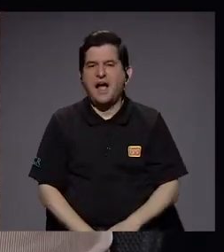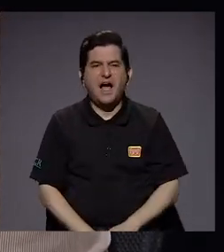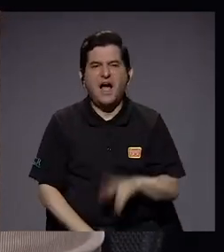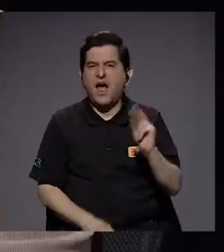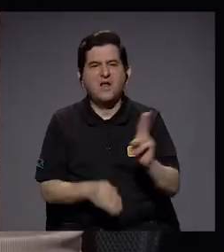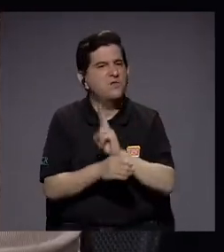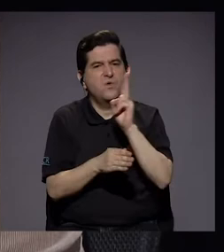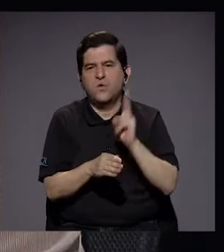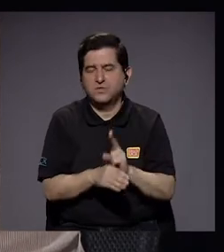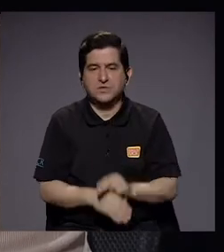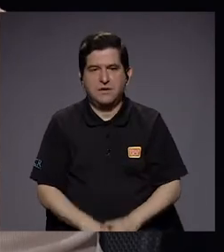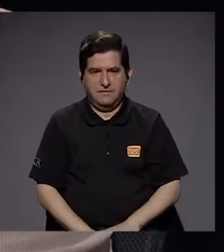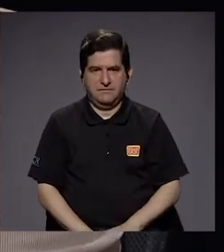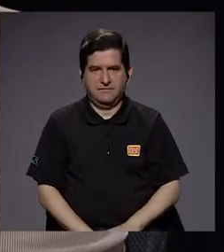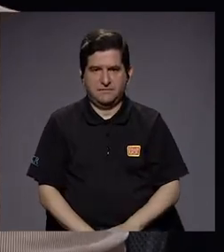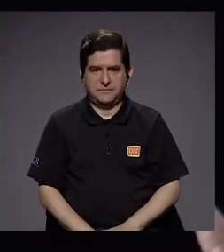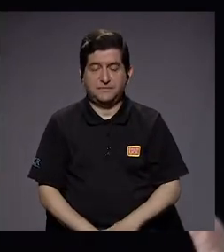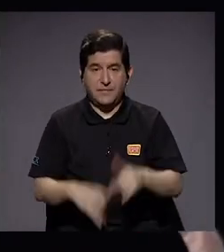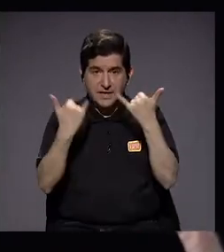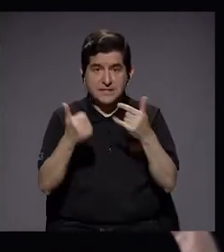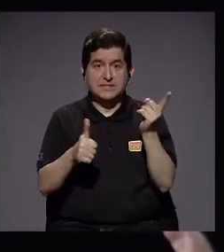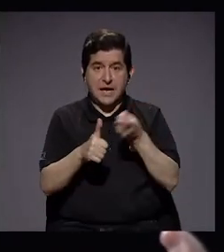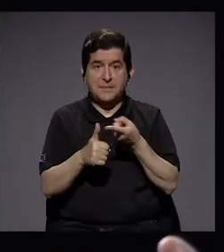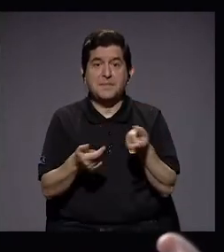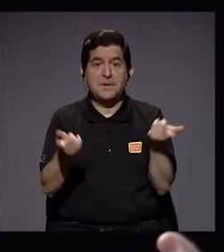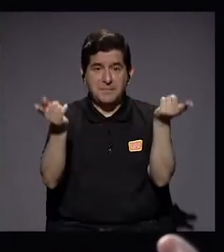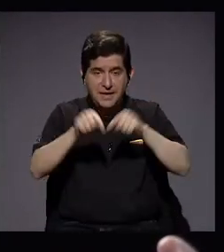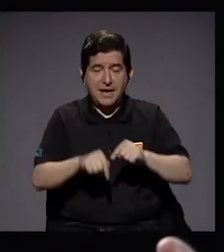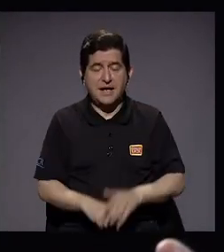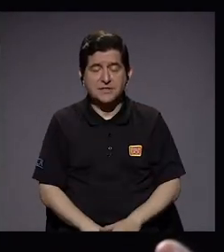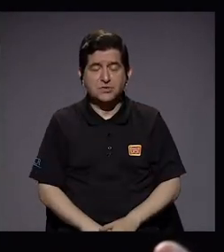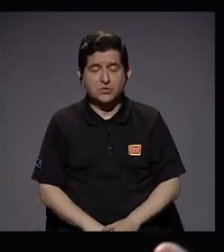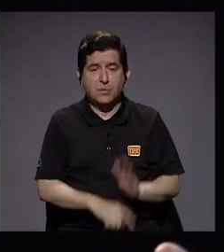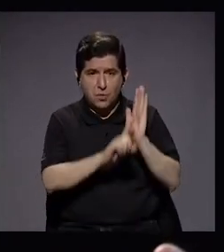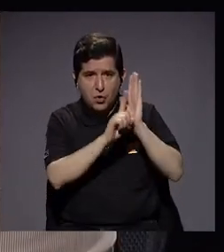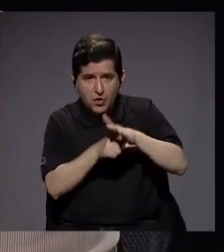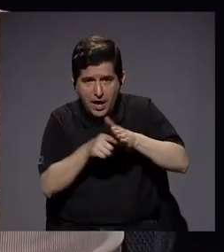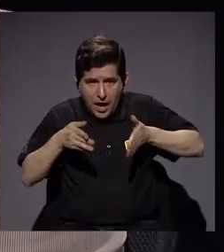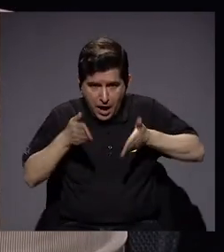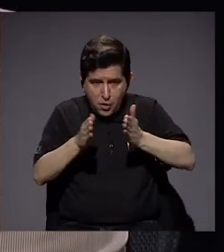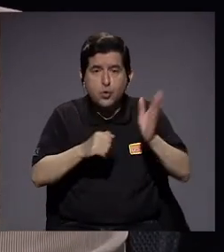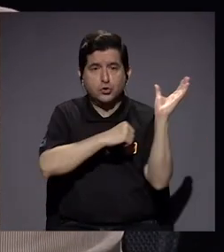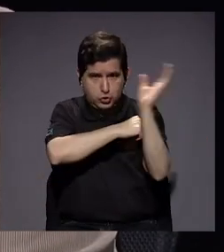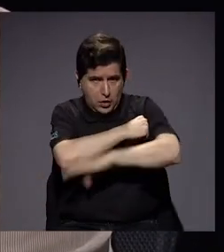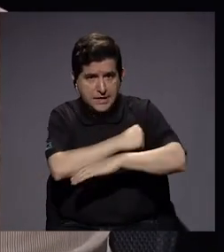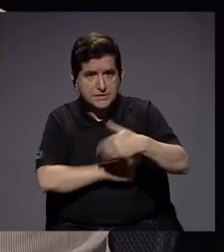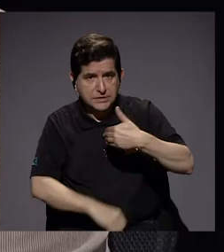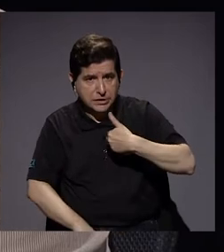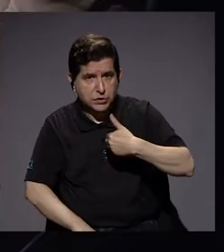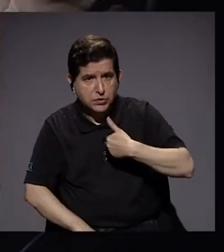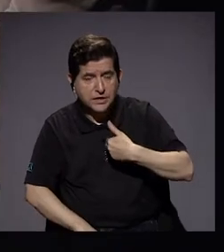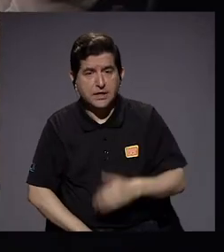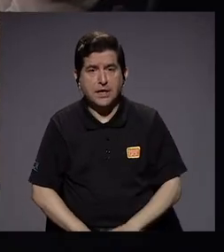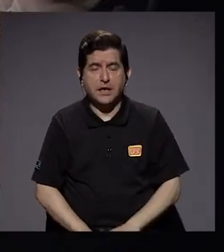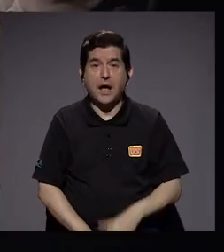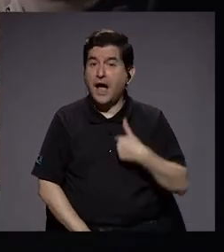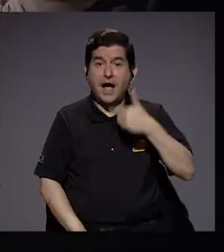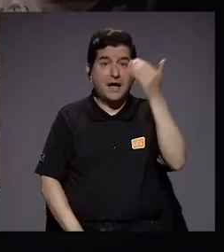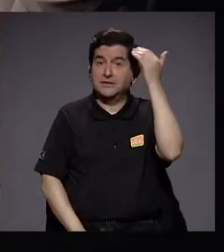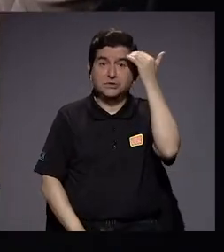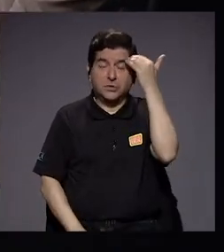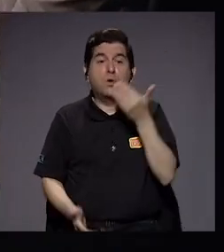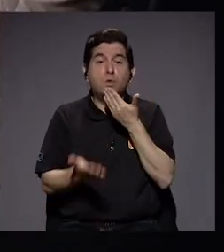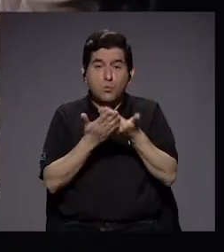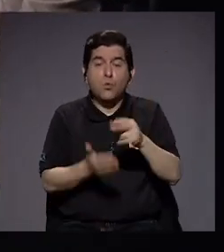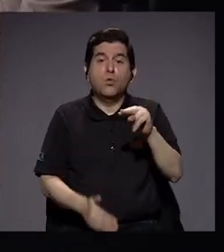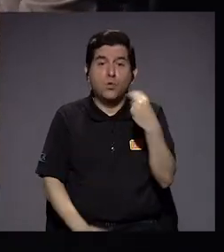y pueda ser utilizada de manera oportuna. ¿Ya se condenó el primer caso por acoso callejero, don Edwin? ¿Perdón? ¿Ya se condenó el primer caso? Ah, bueno, no